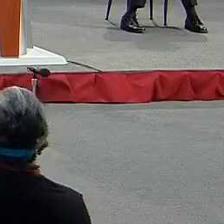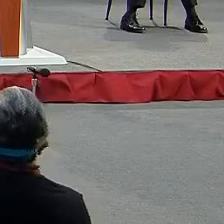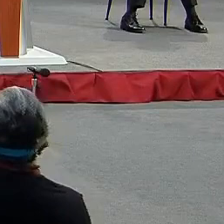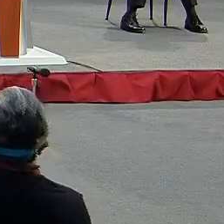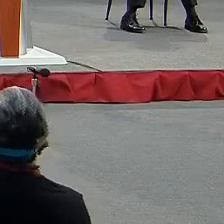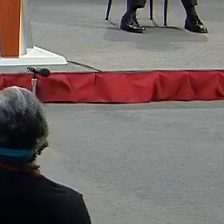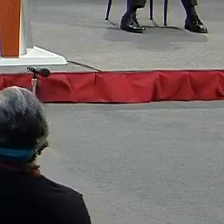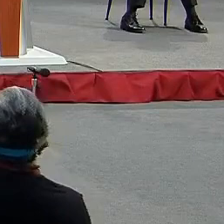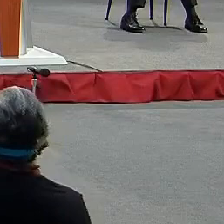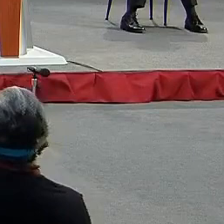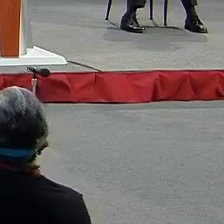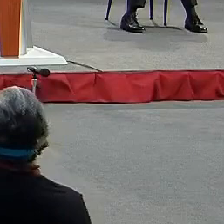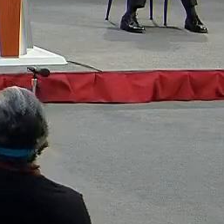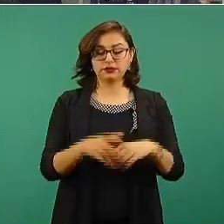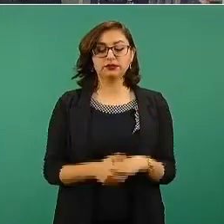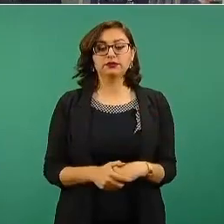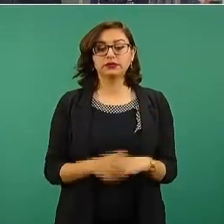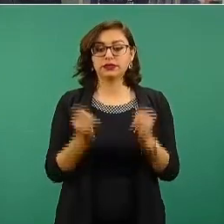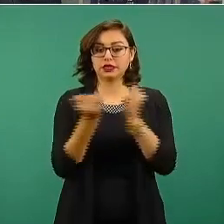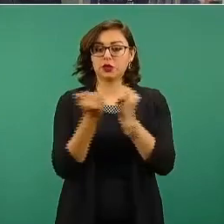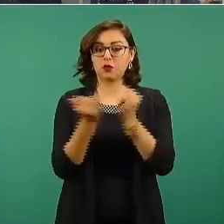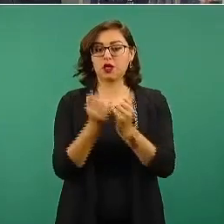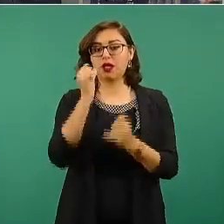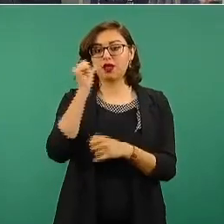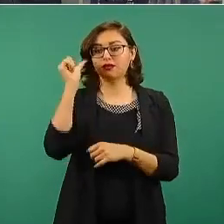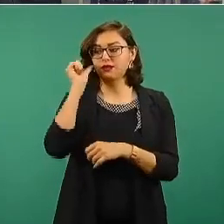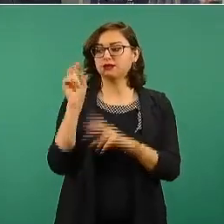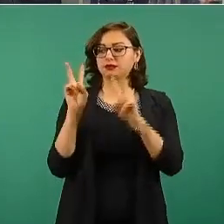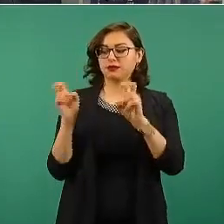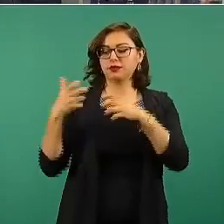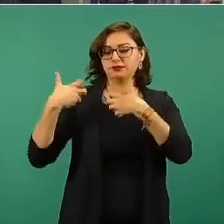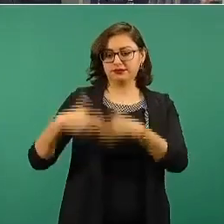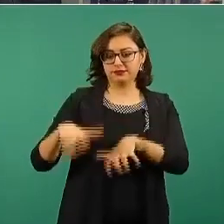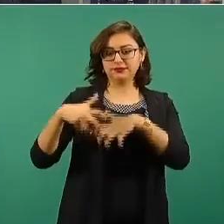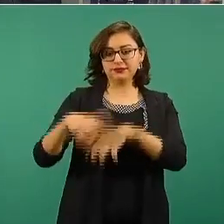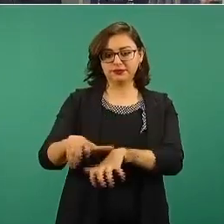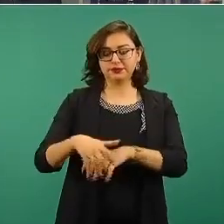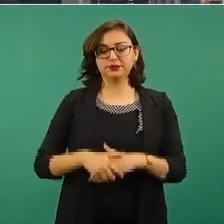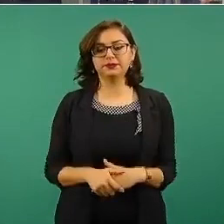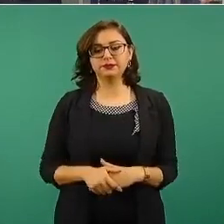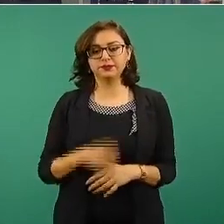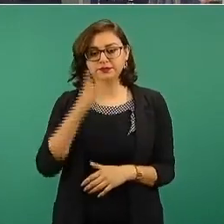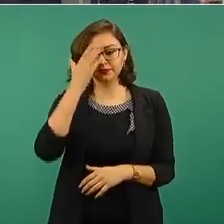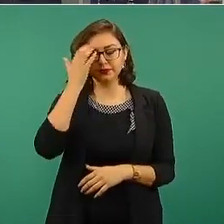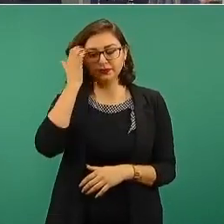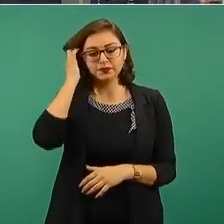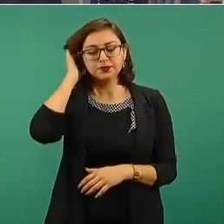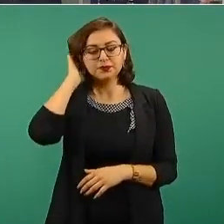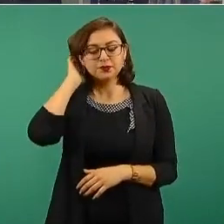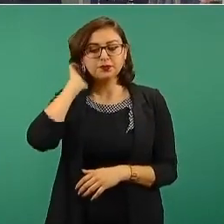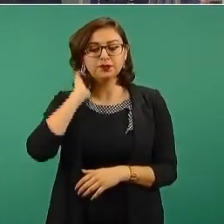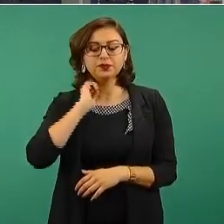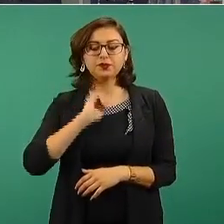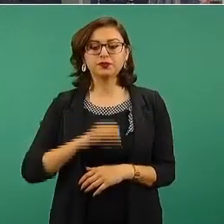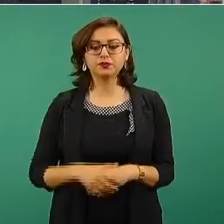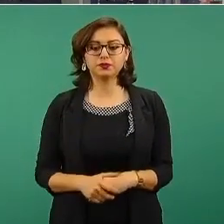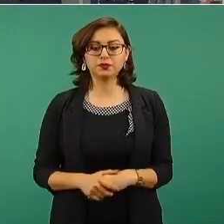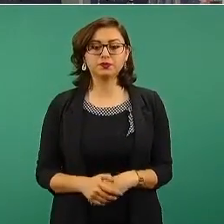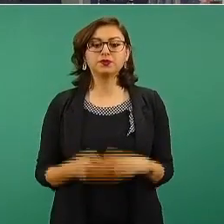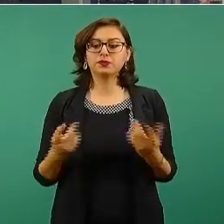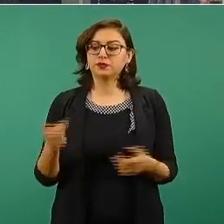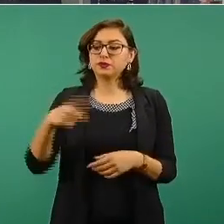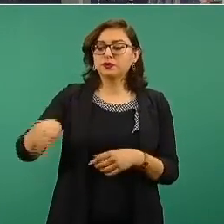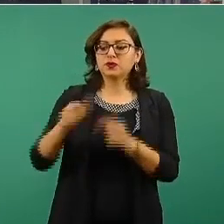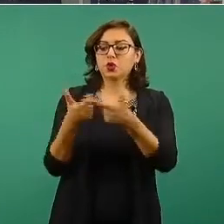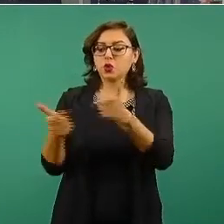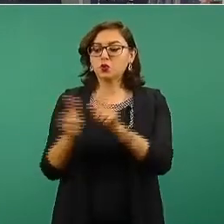que tiene que ver, regresando al asunto de la marcha de ayer, lo que usted mencionaba en temas de, bueno, pues de que hubo personas infiltradas,